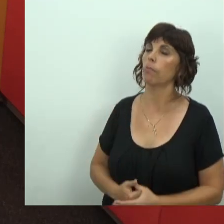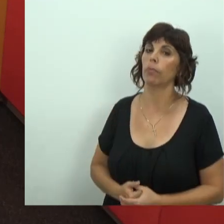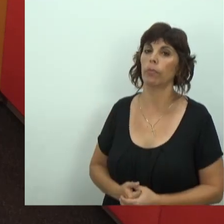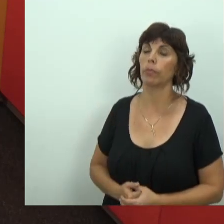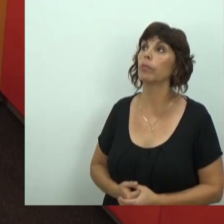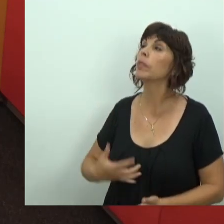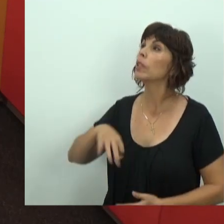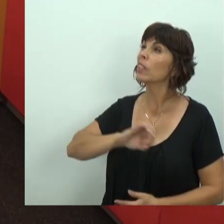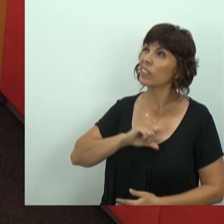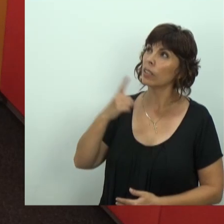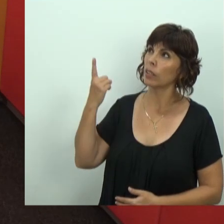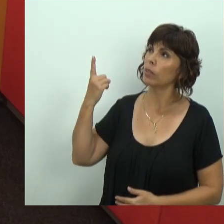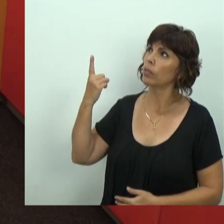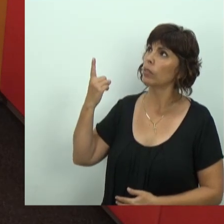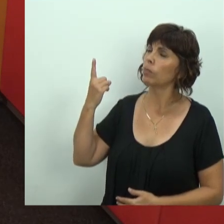Y le digo, Señor,